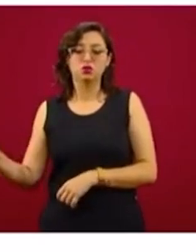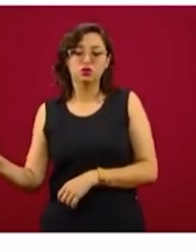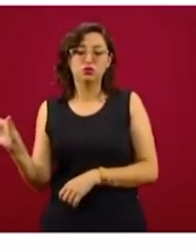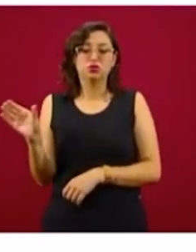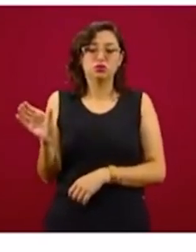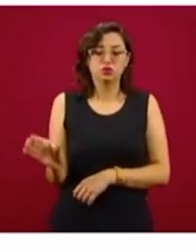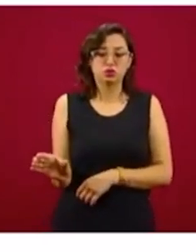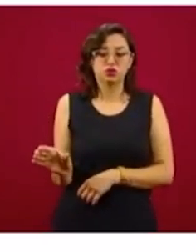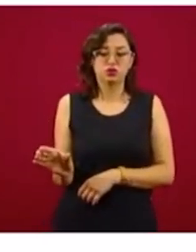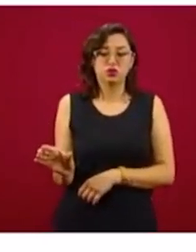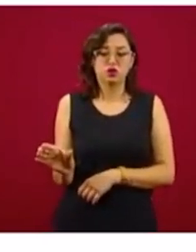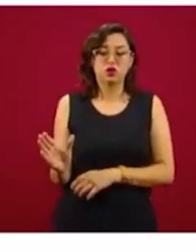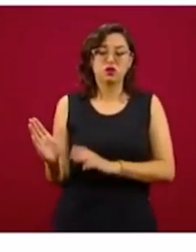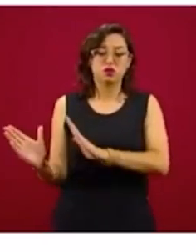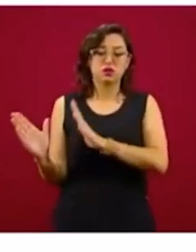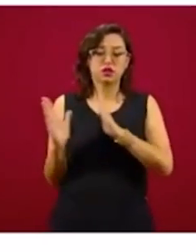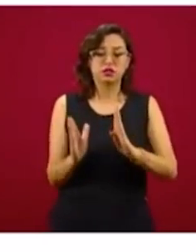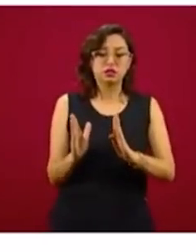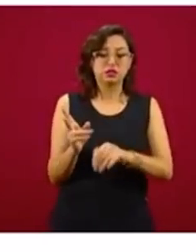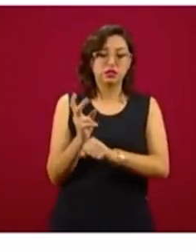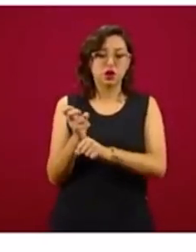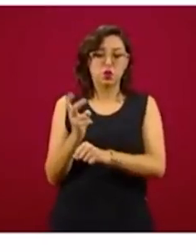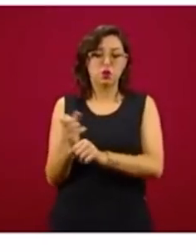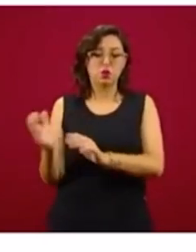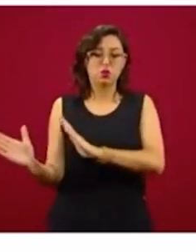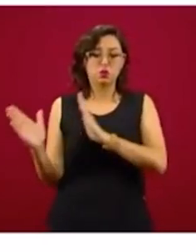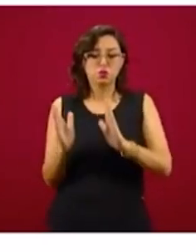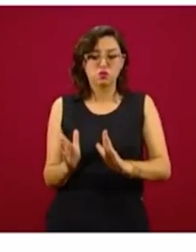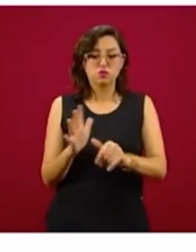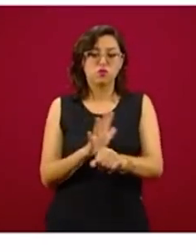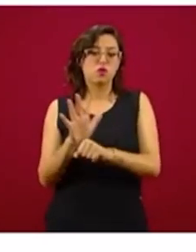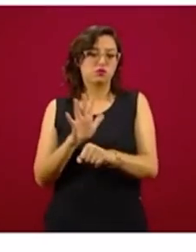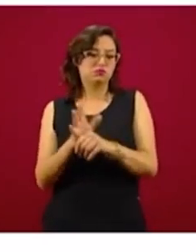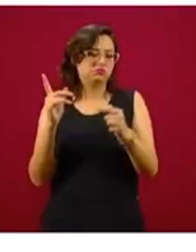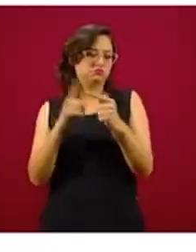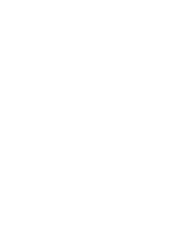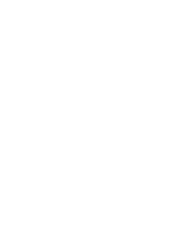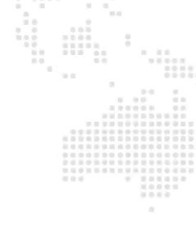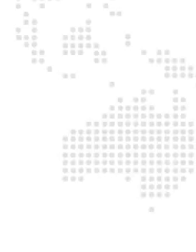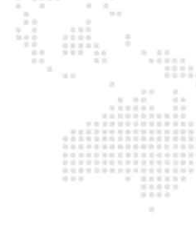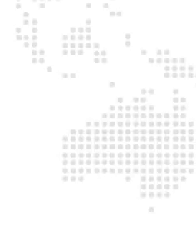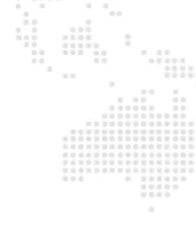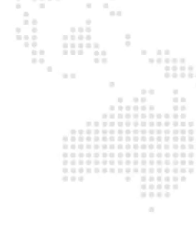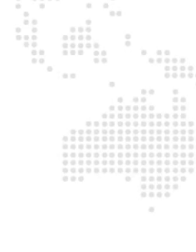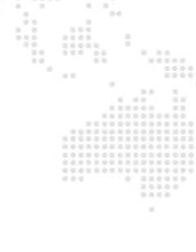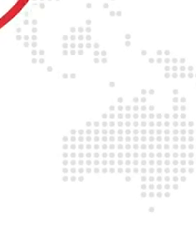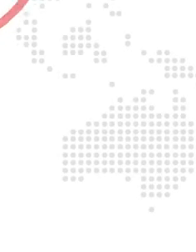que aquí se plantea, pues también los requisitos prácticamente son los mismos. O sea,